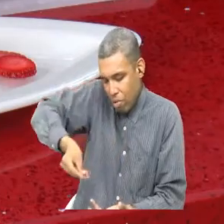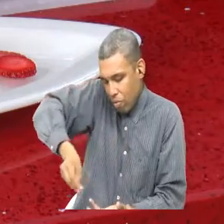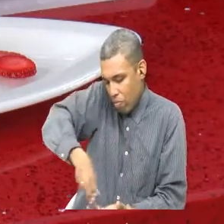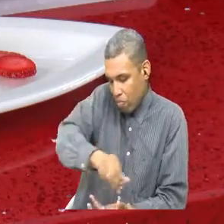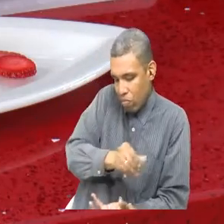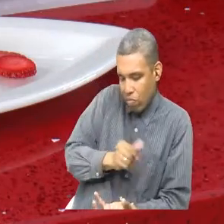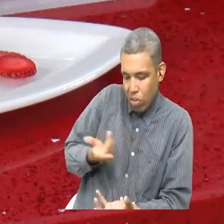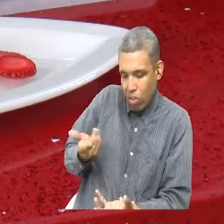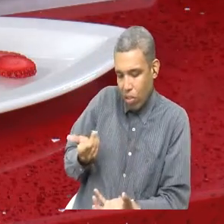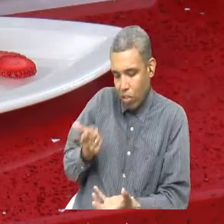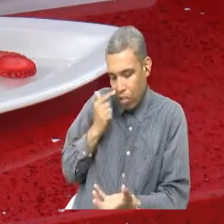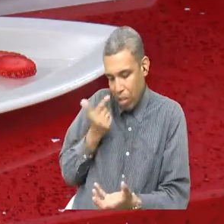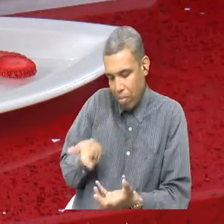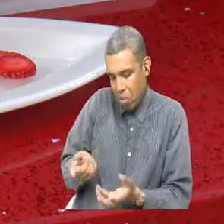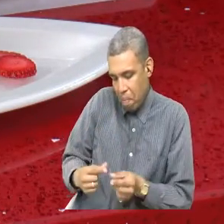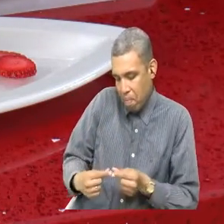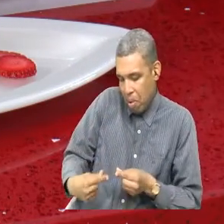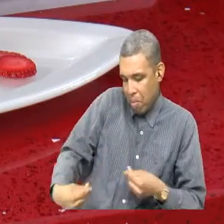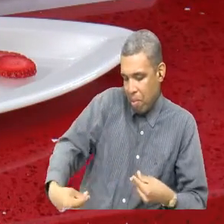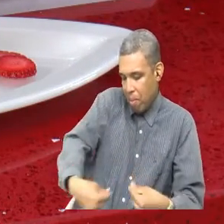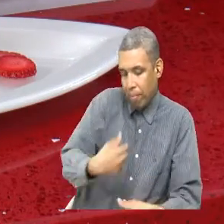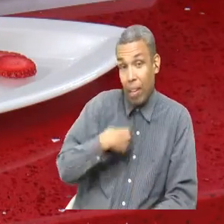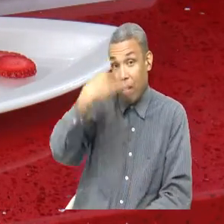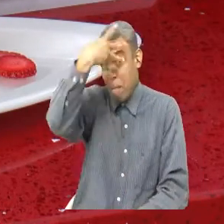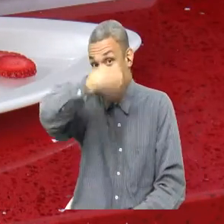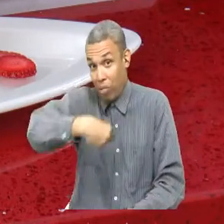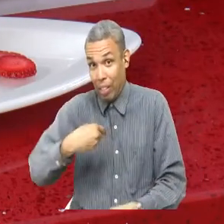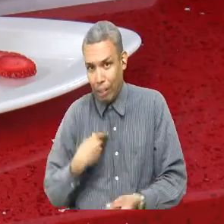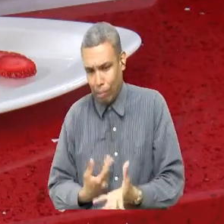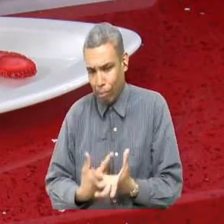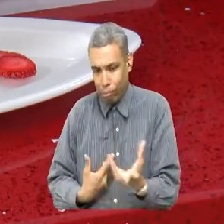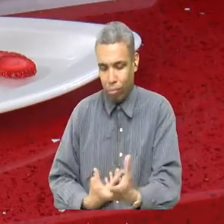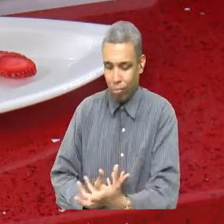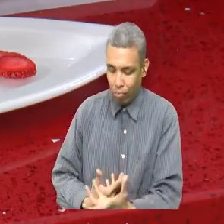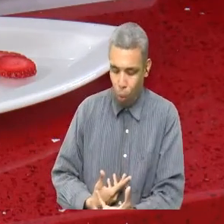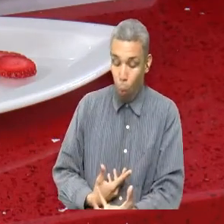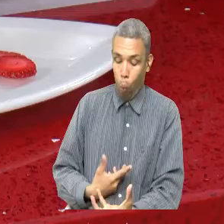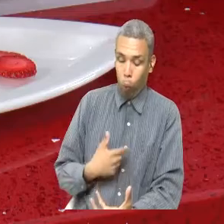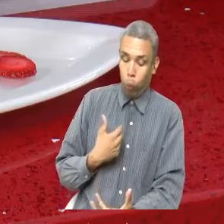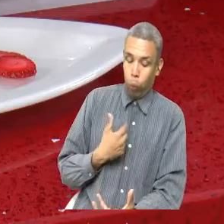como quieras. Ok, entonces vamos a agregarle el plato aquí.